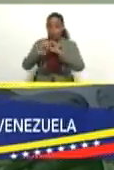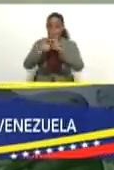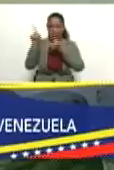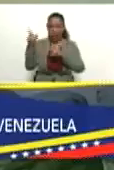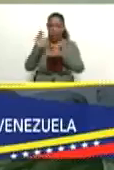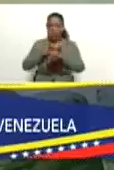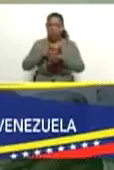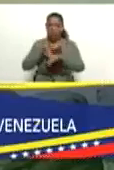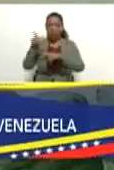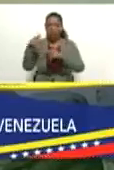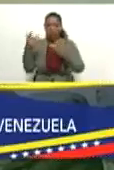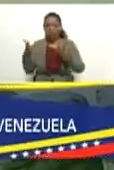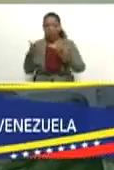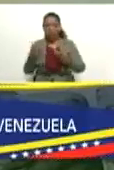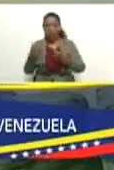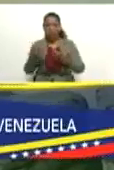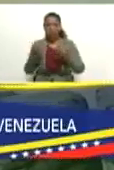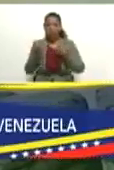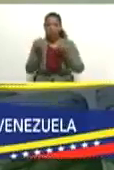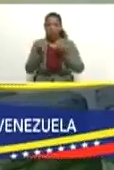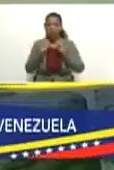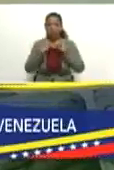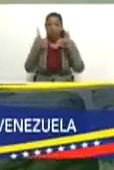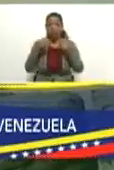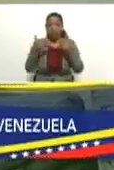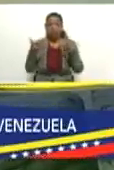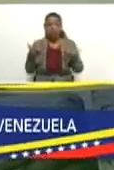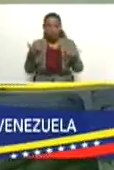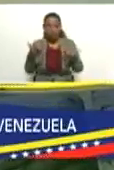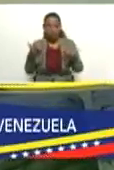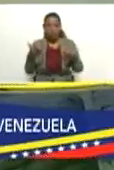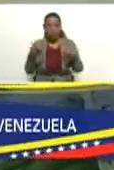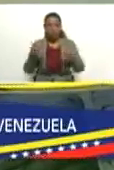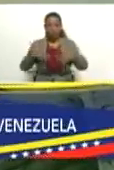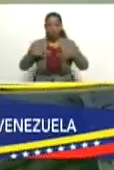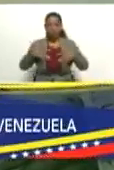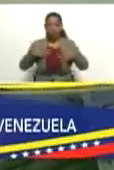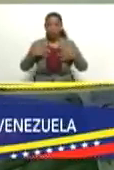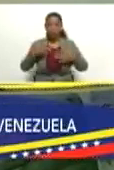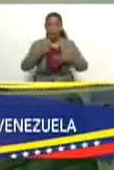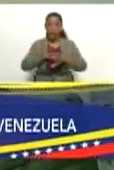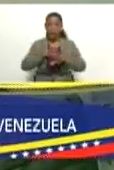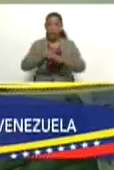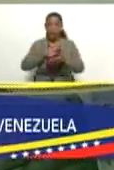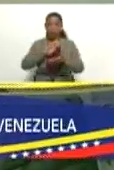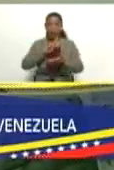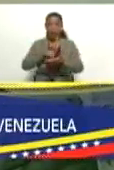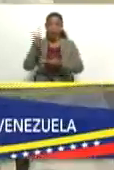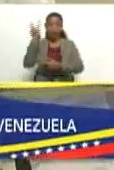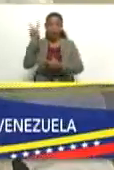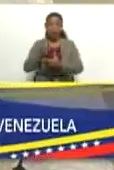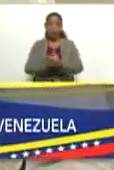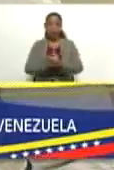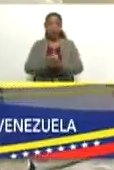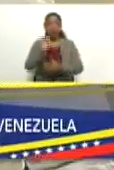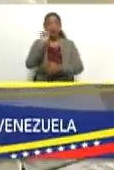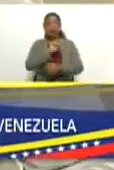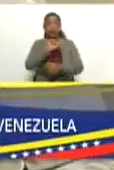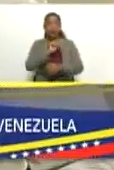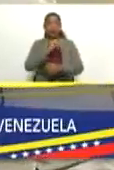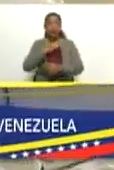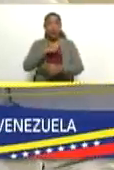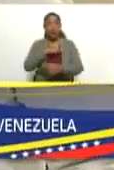encuentro? ¿Cuál fue la sorpresa y la conmoción que se creó cuando llegó a Venezuela? Así es, mi comandante presidente. Estuvimos